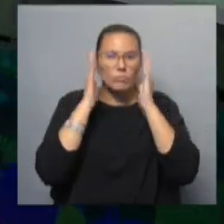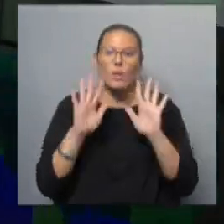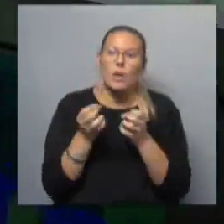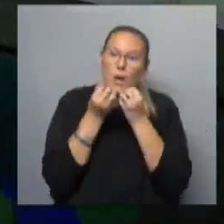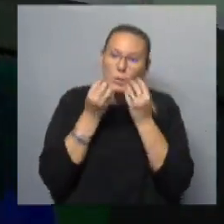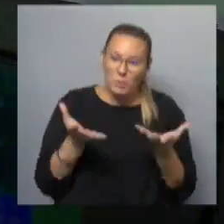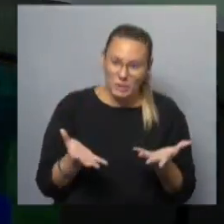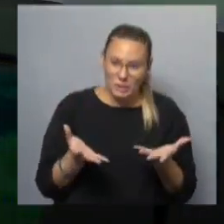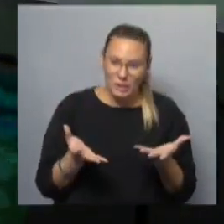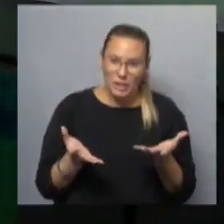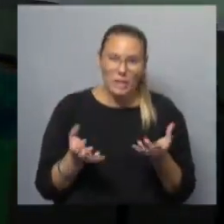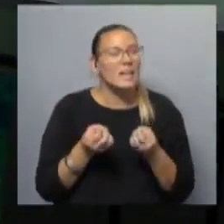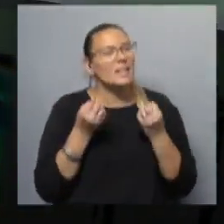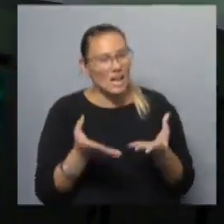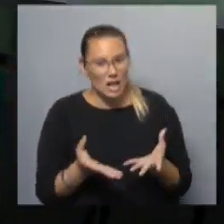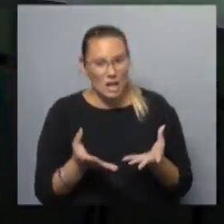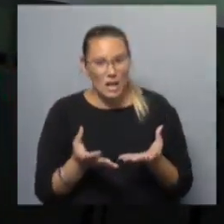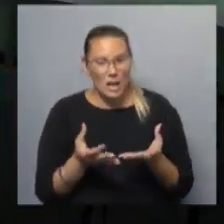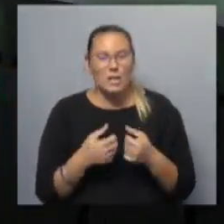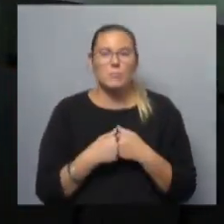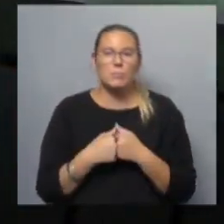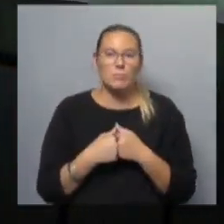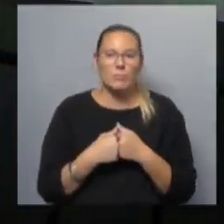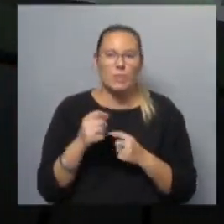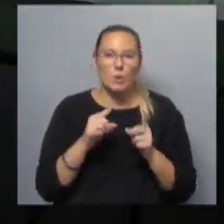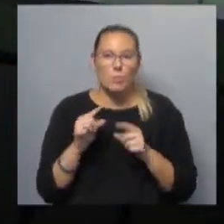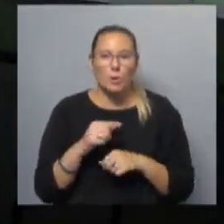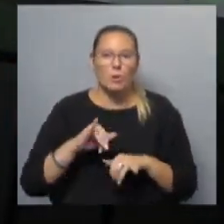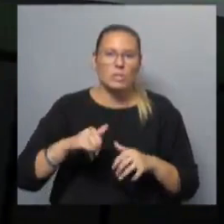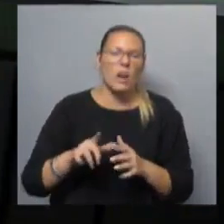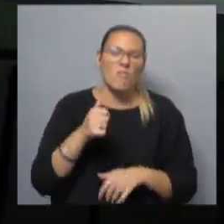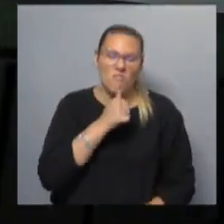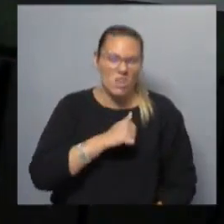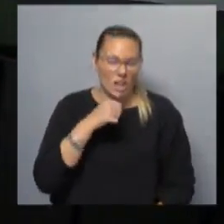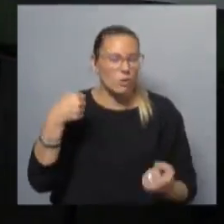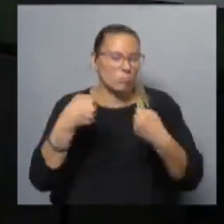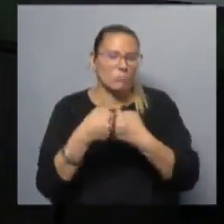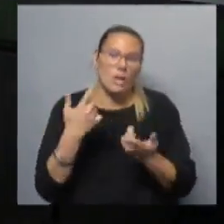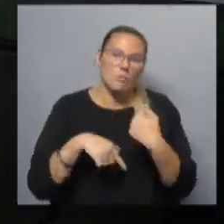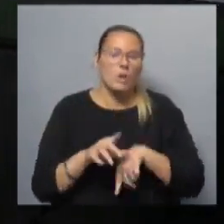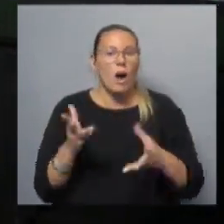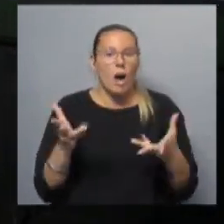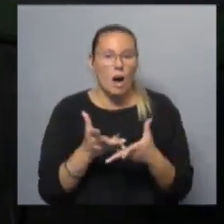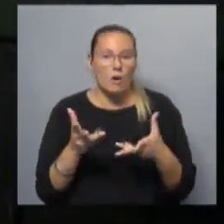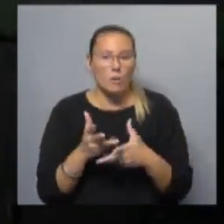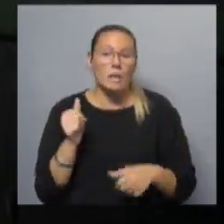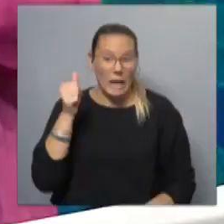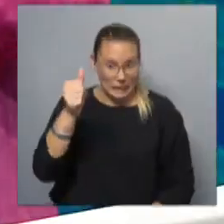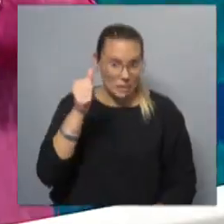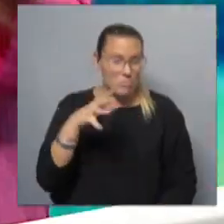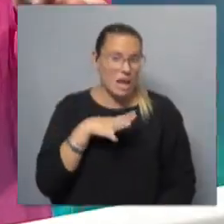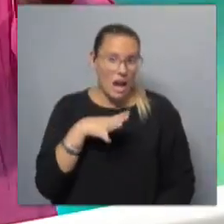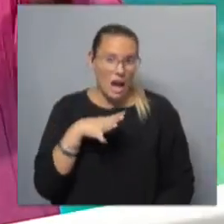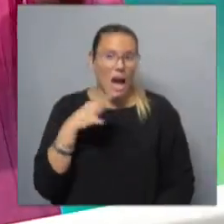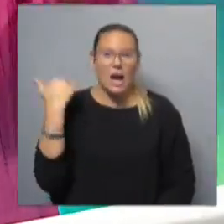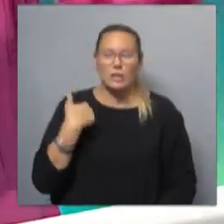¿Cómo anda, caballero? ¿Cómo le va? Venga esos puños, aunque quede medio de modella a esta altura. Viste que esta vez en casa pusimos timbre, ¿no? Sí. El timbre